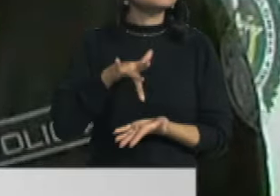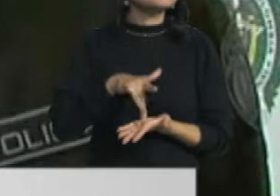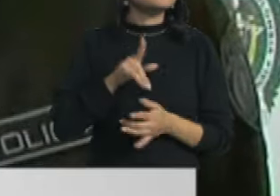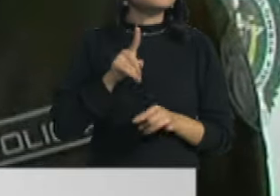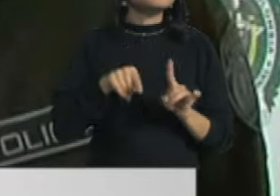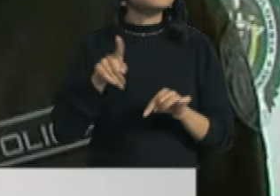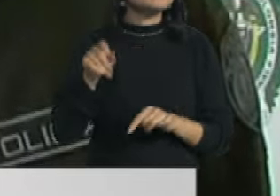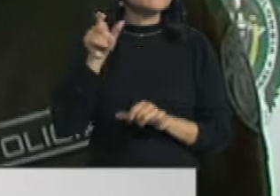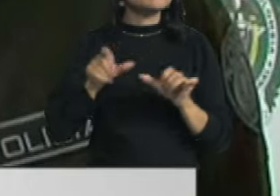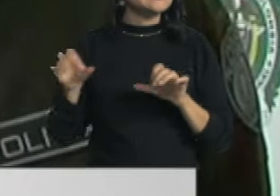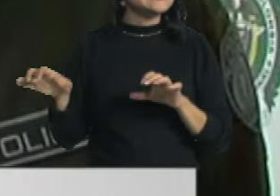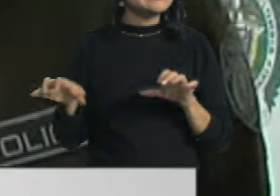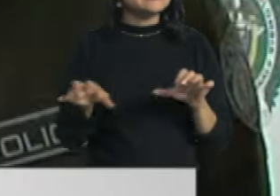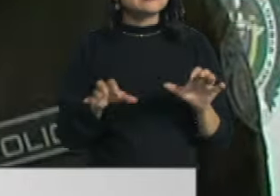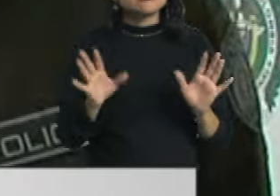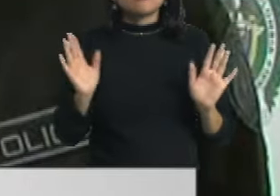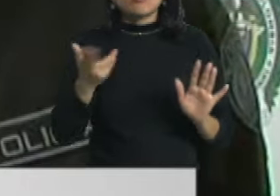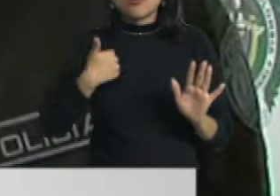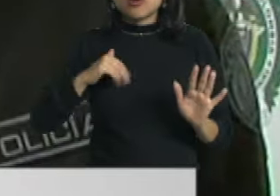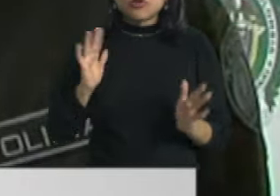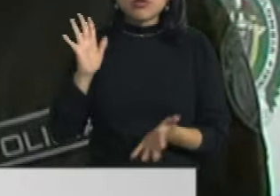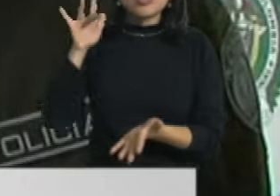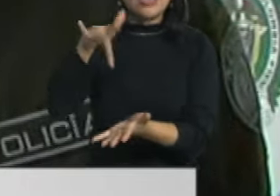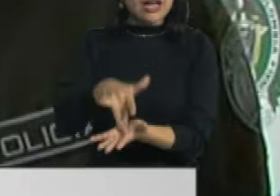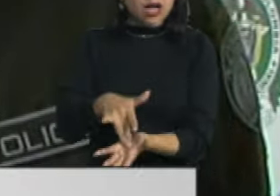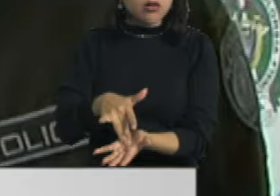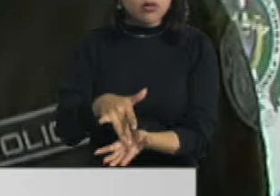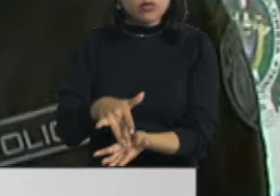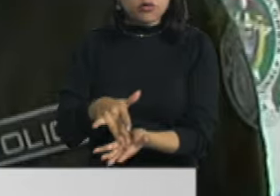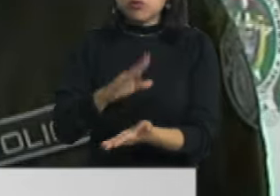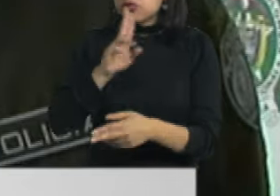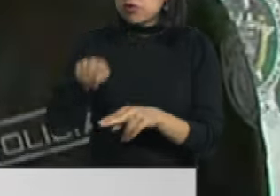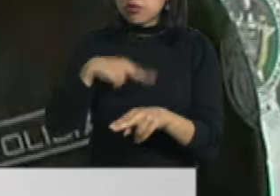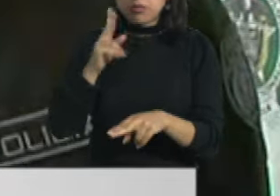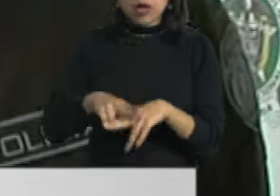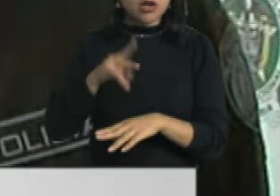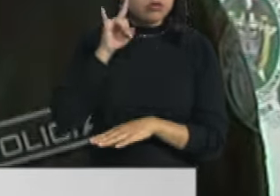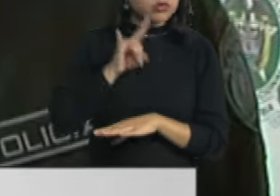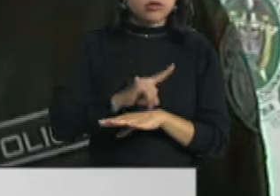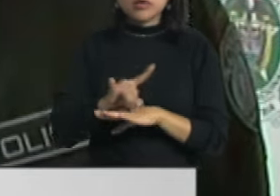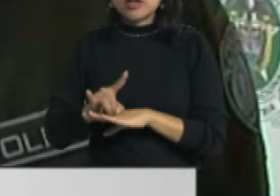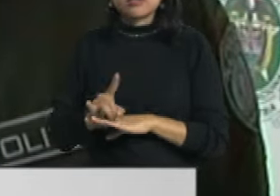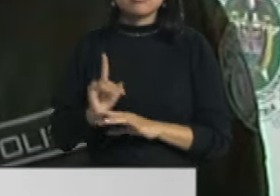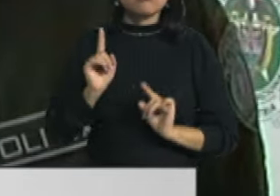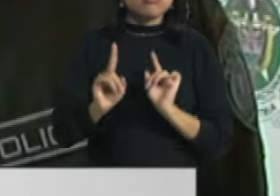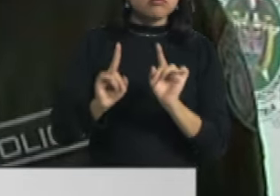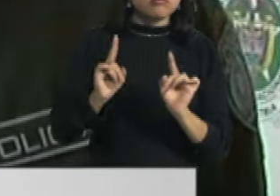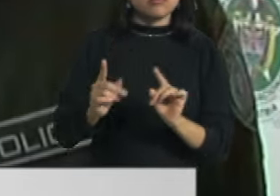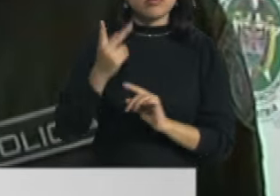algunos sospechosos, pero al llegar al lugar en el procedimiento rutinario de policía